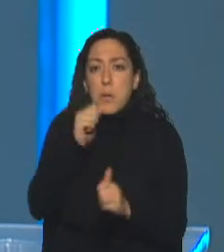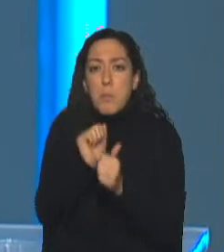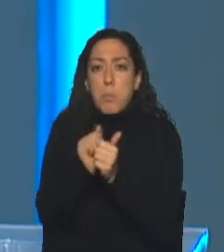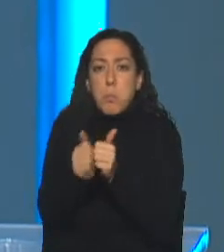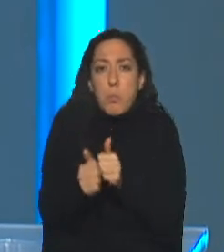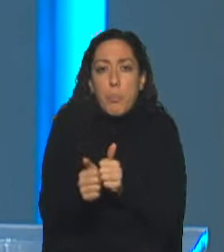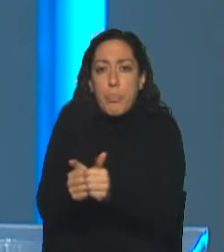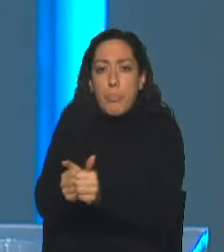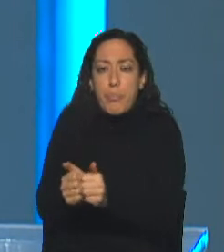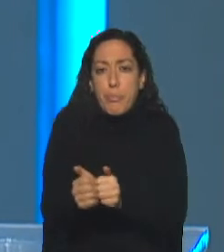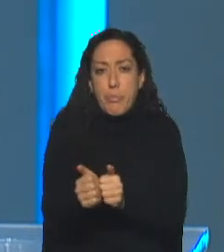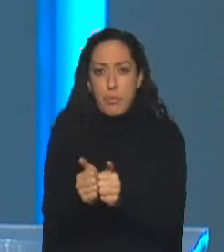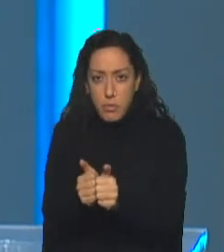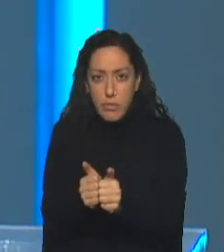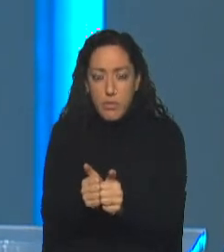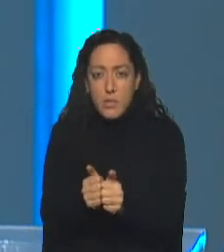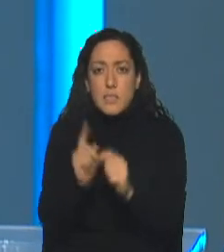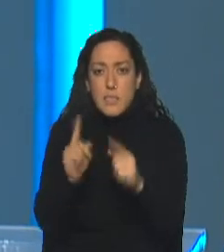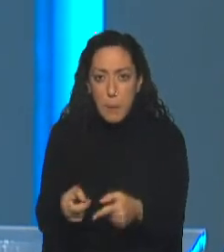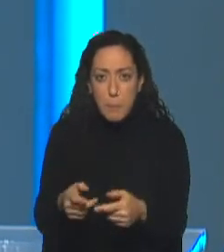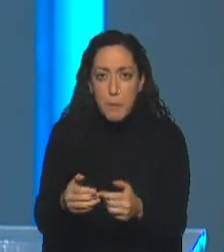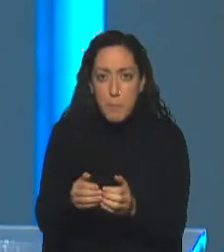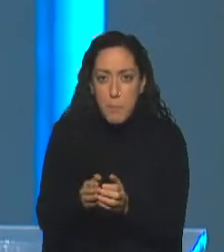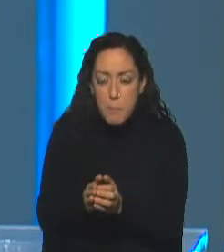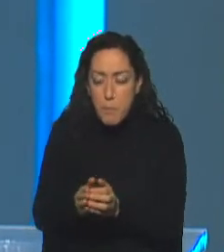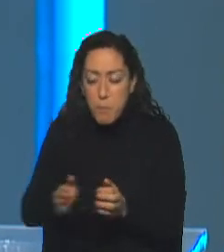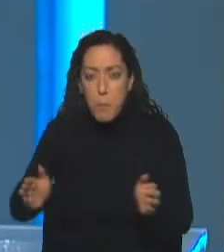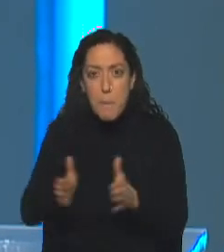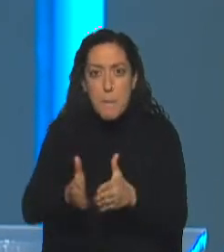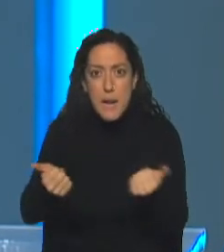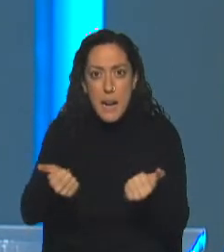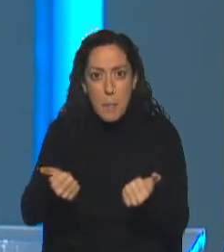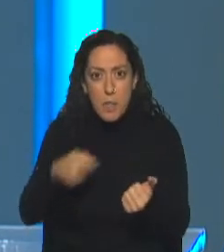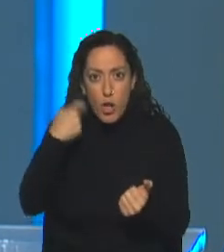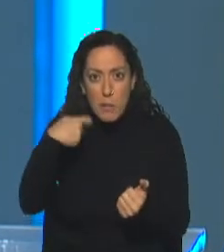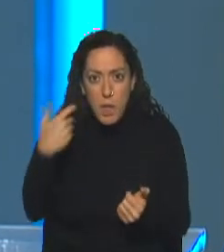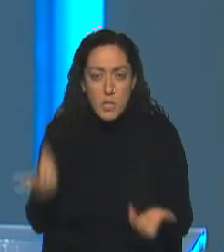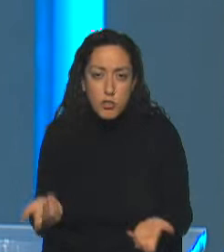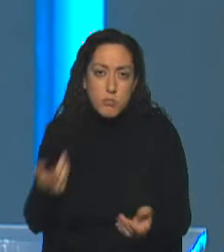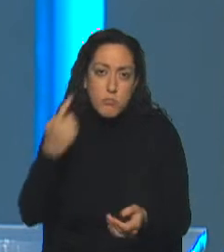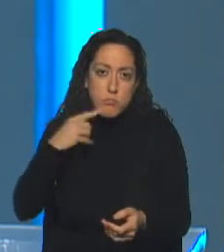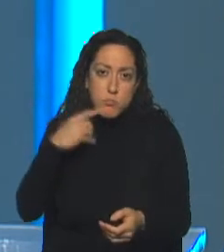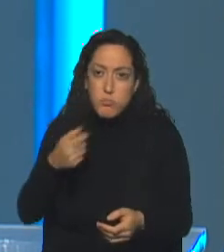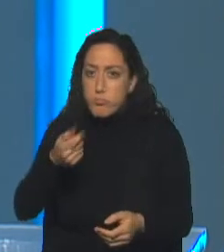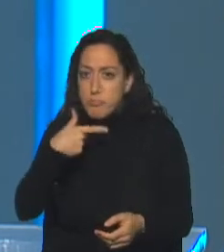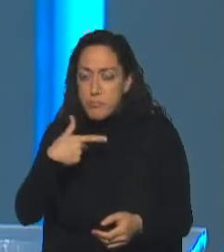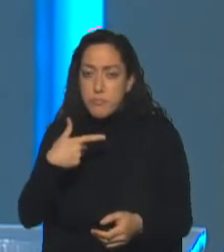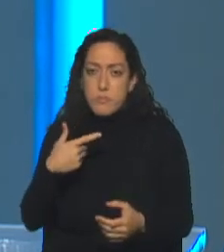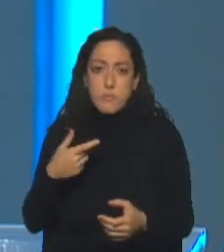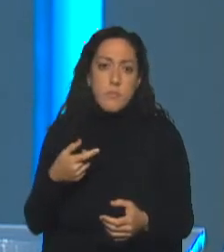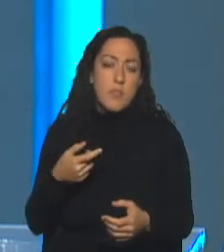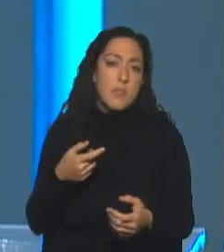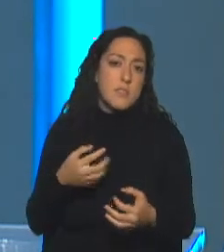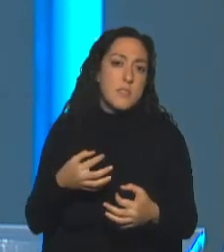son un acelerador del crecimiento crecen más rápido entonces bueno se va a tratar de evitar eso